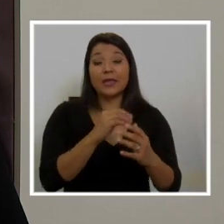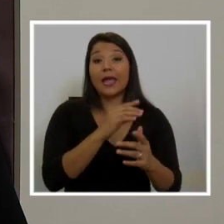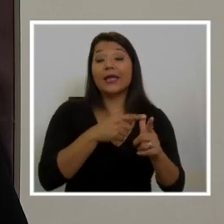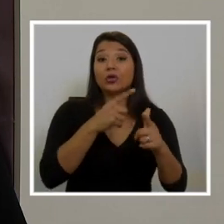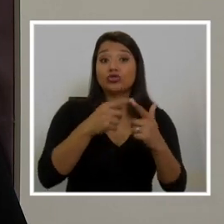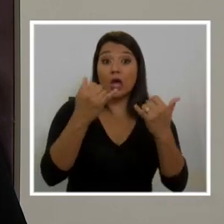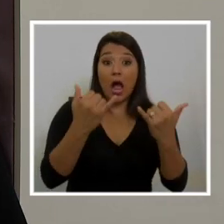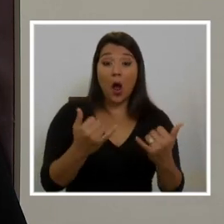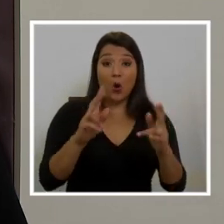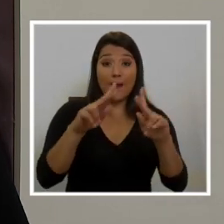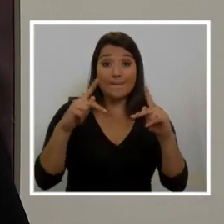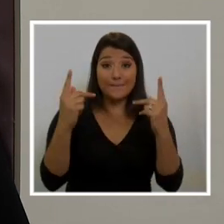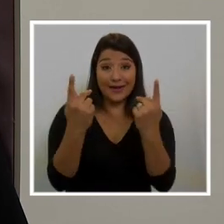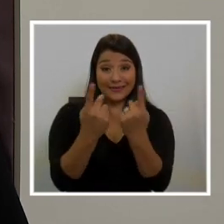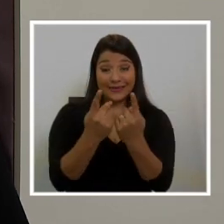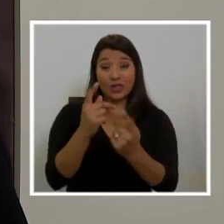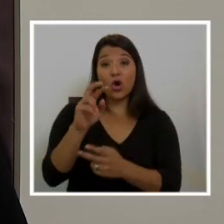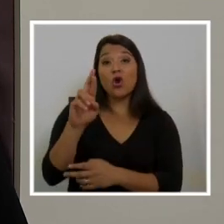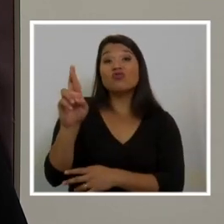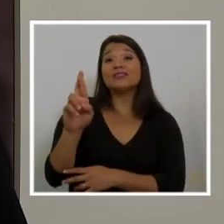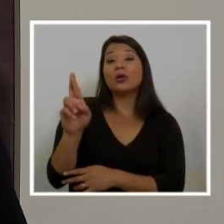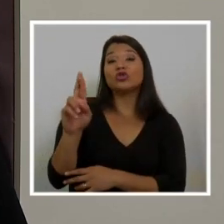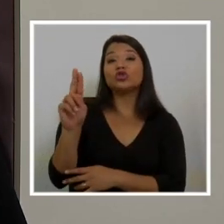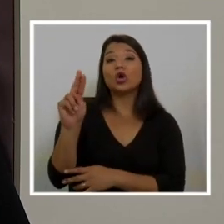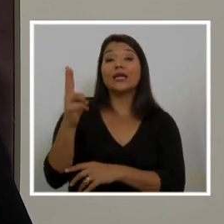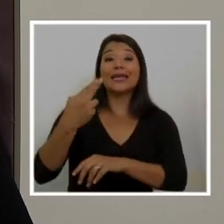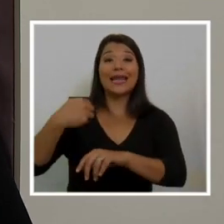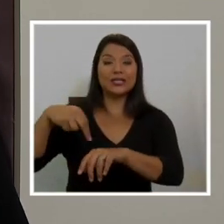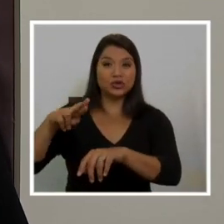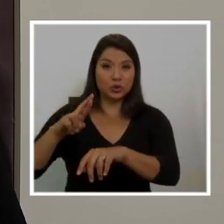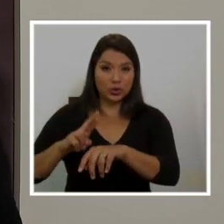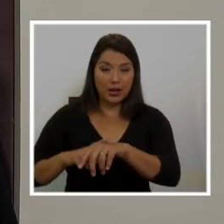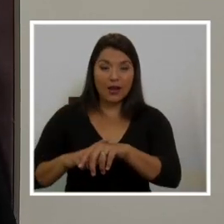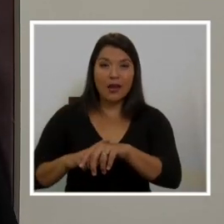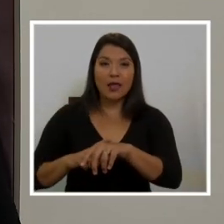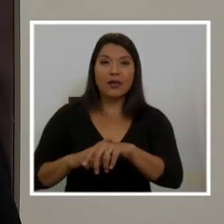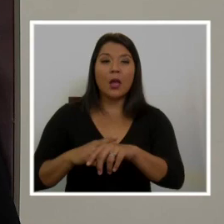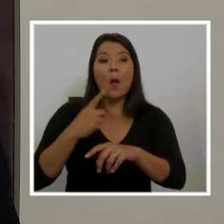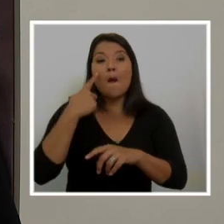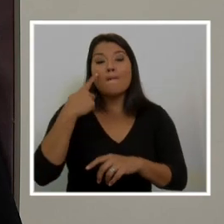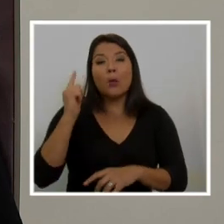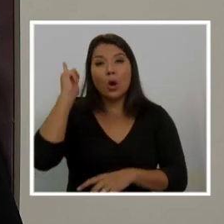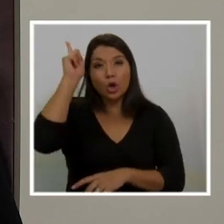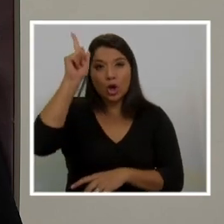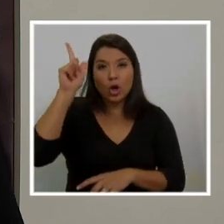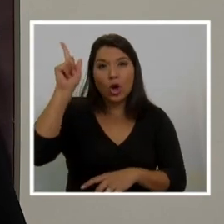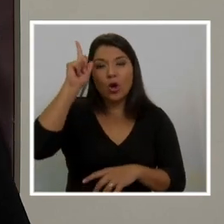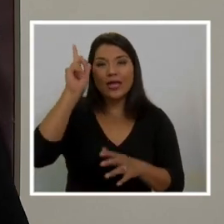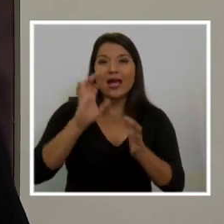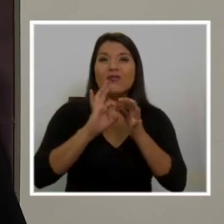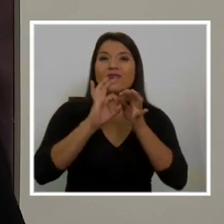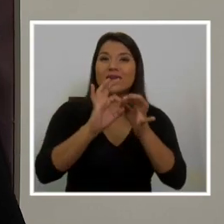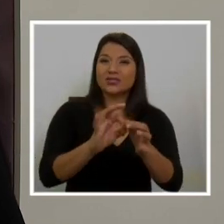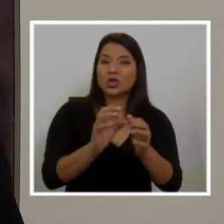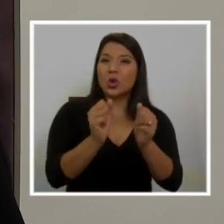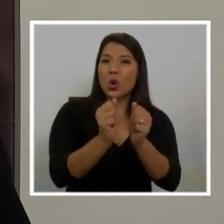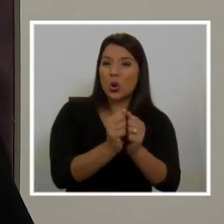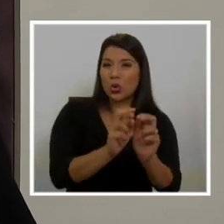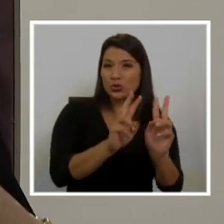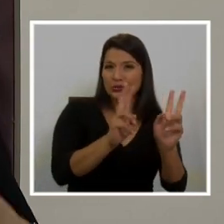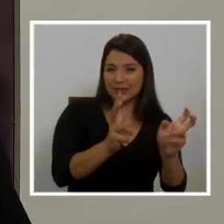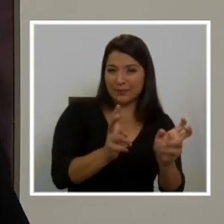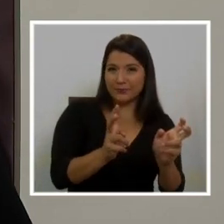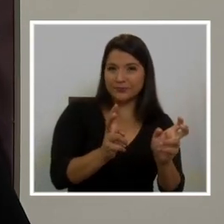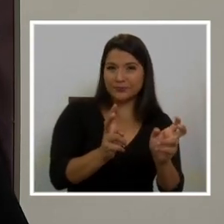Partido Restauración Nacional, por un asunto no solamente de lógica en cuanto a temas, sino sobre todo con